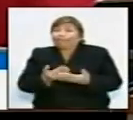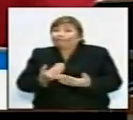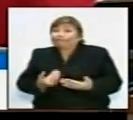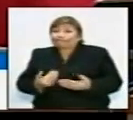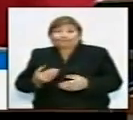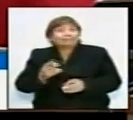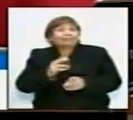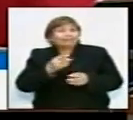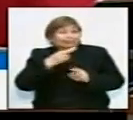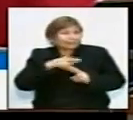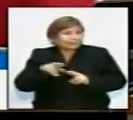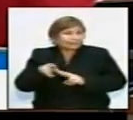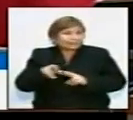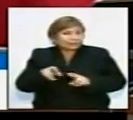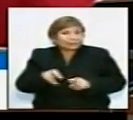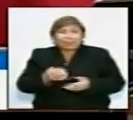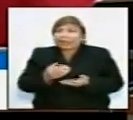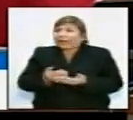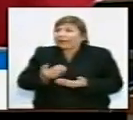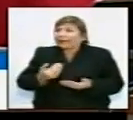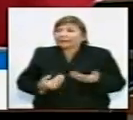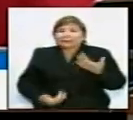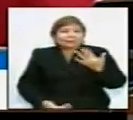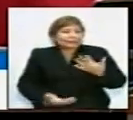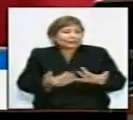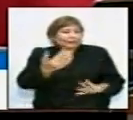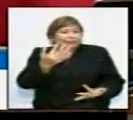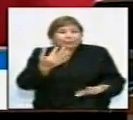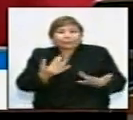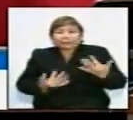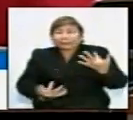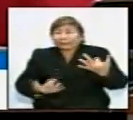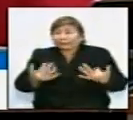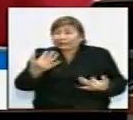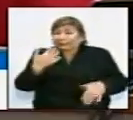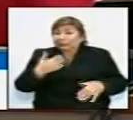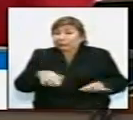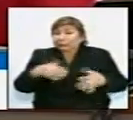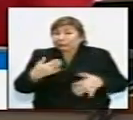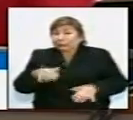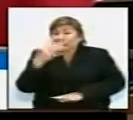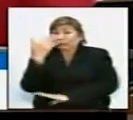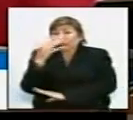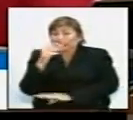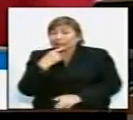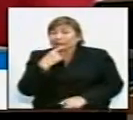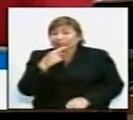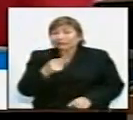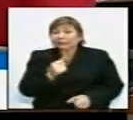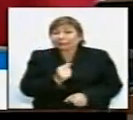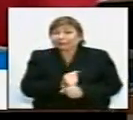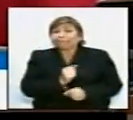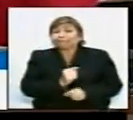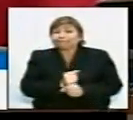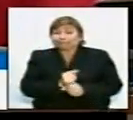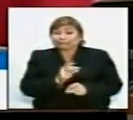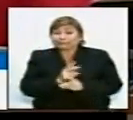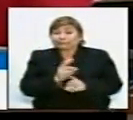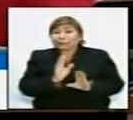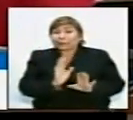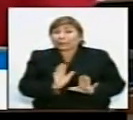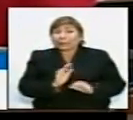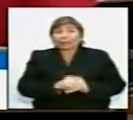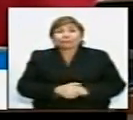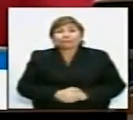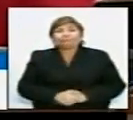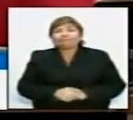Por supuesto, el tema de incendios forestales es otro de los temas prioritarios que estamos trabajando en el tema de gestión de riesgos.